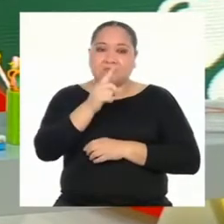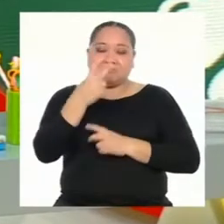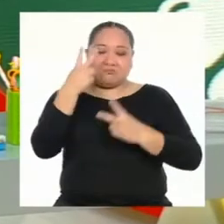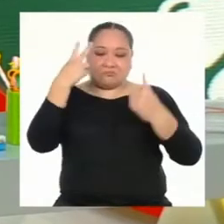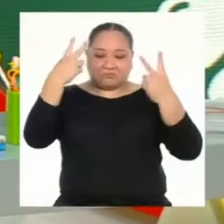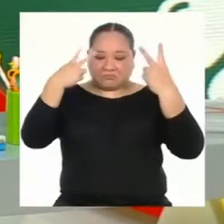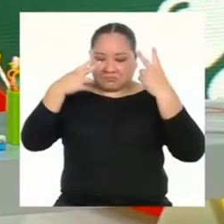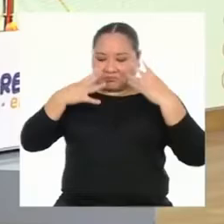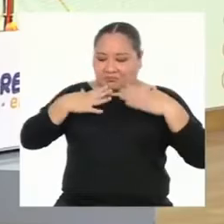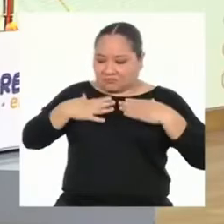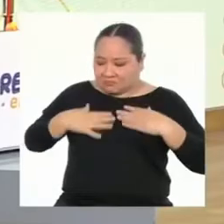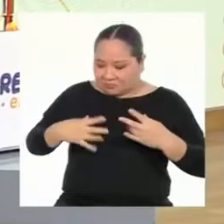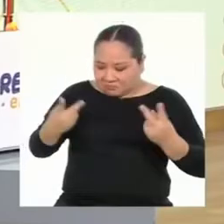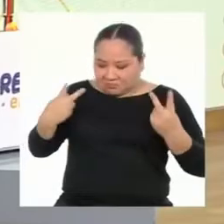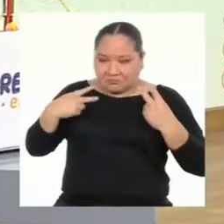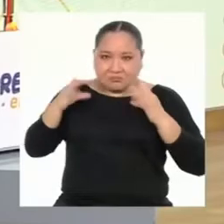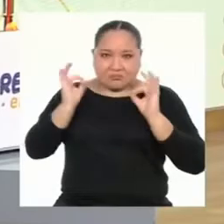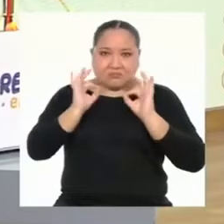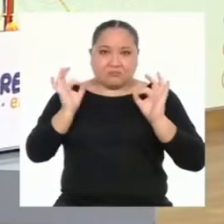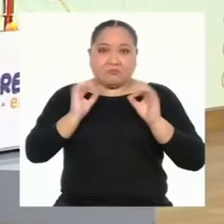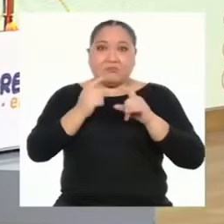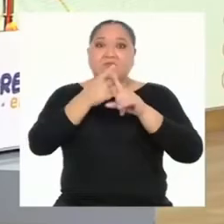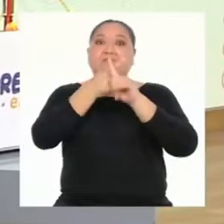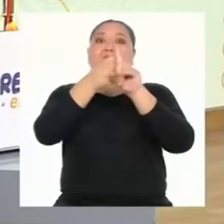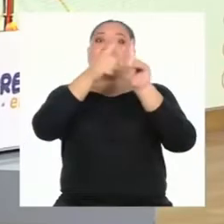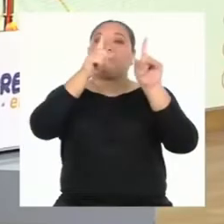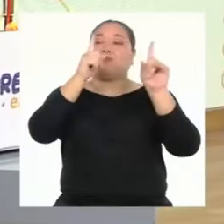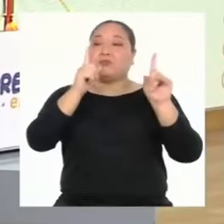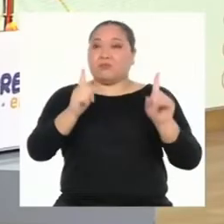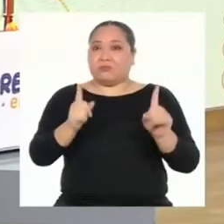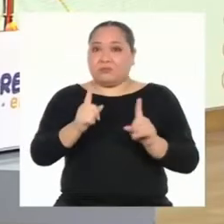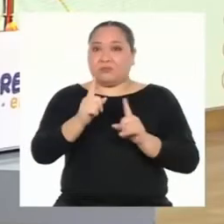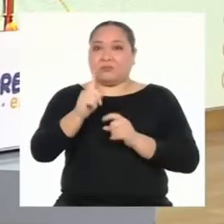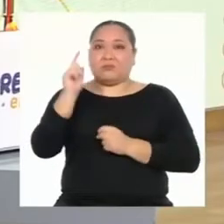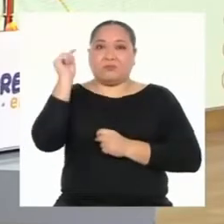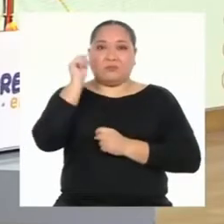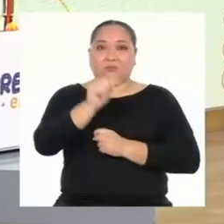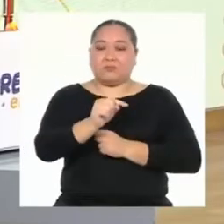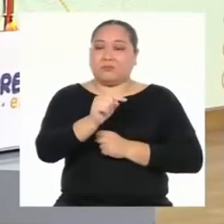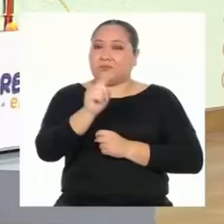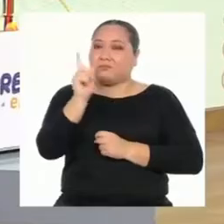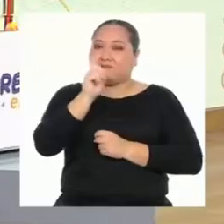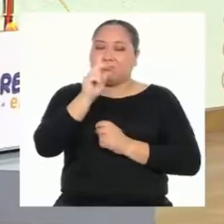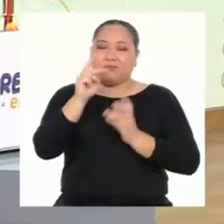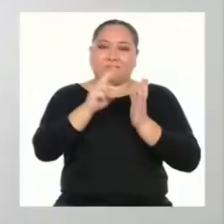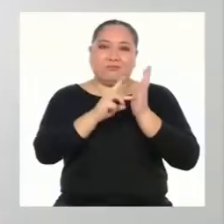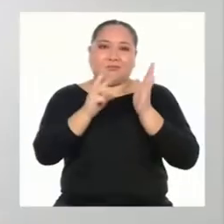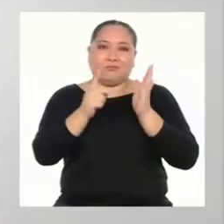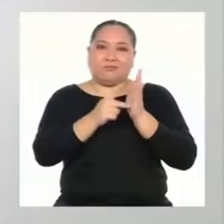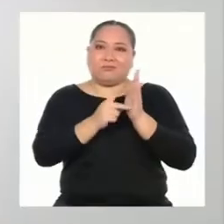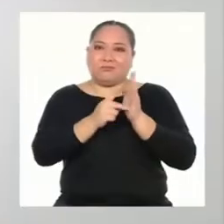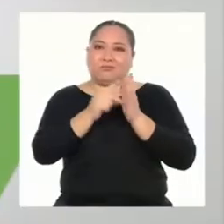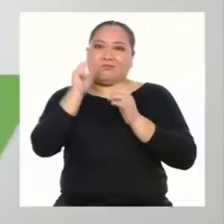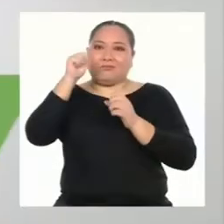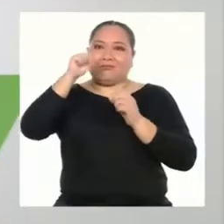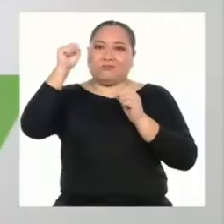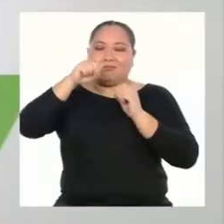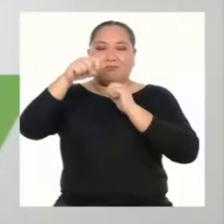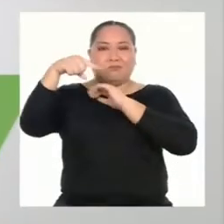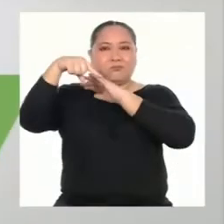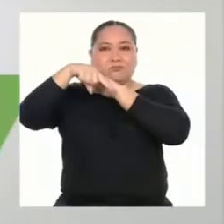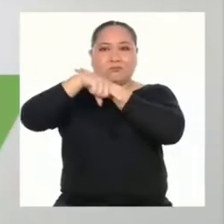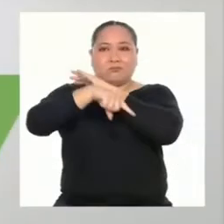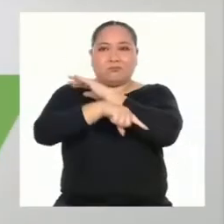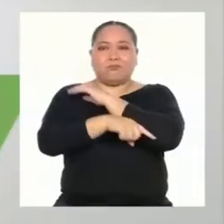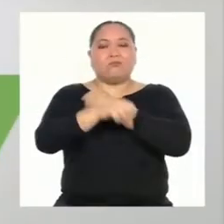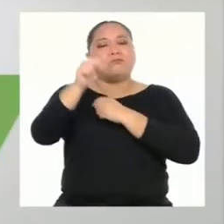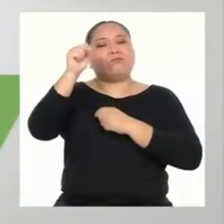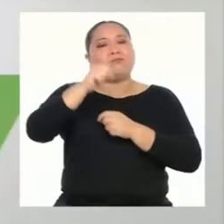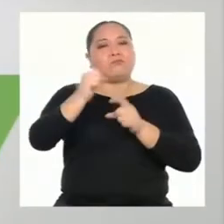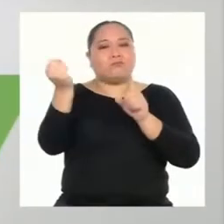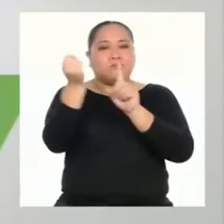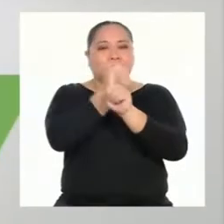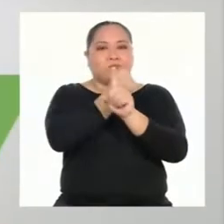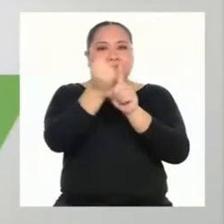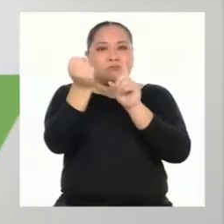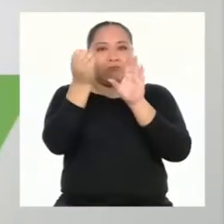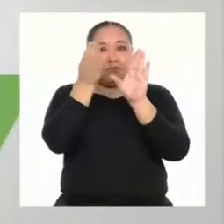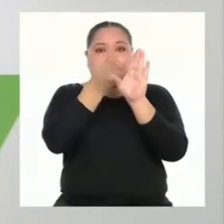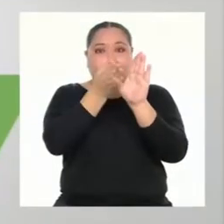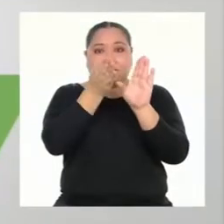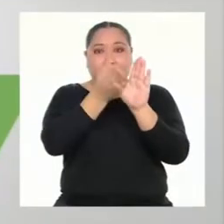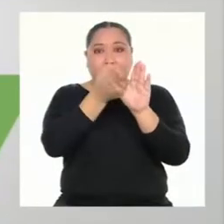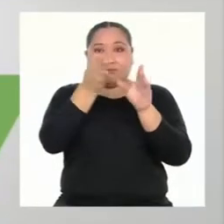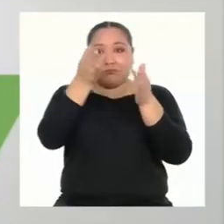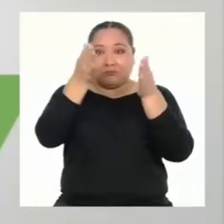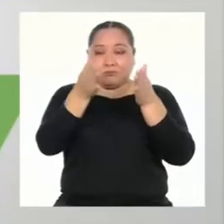ser tan visibles. Sin embargo, no por eso son menos graves. Sí, la violencia psicológica